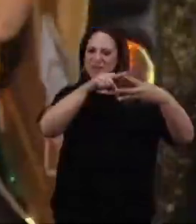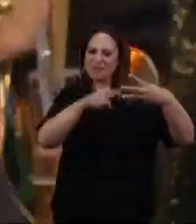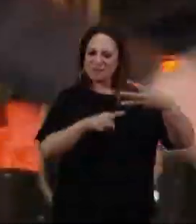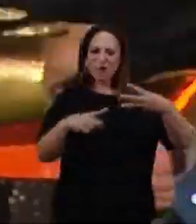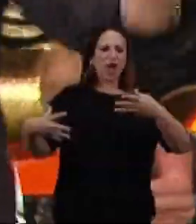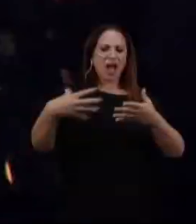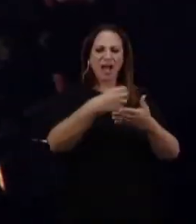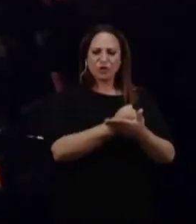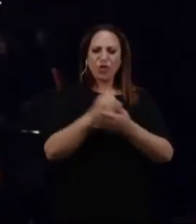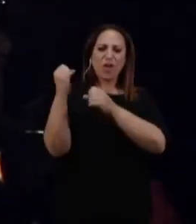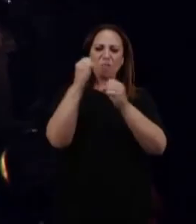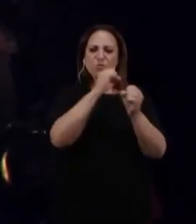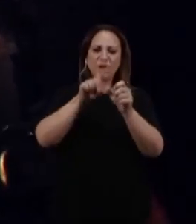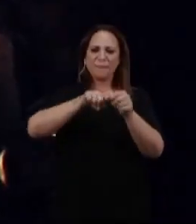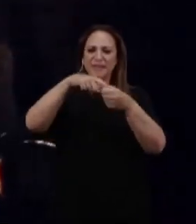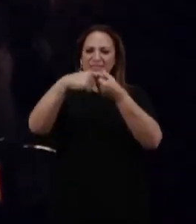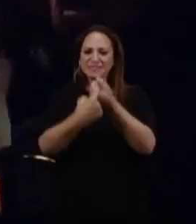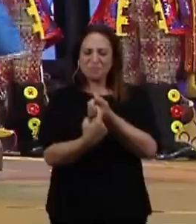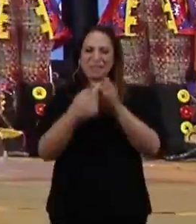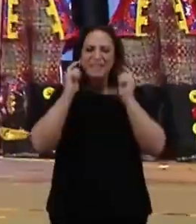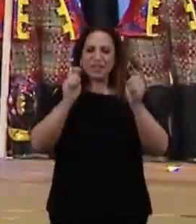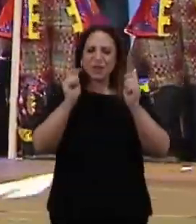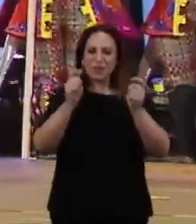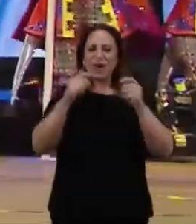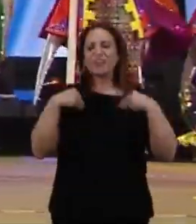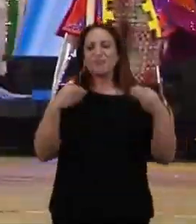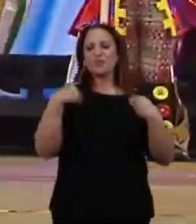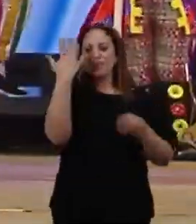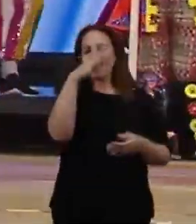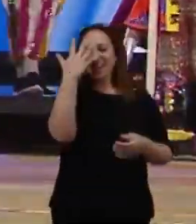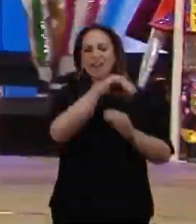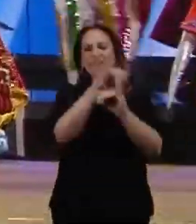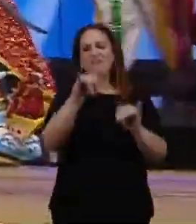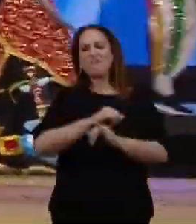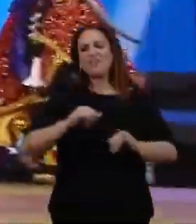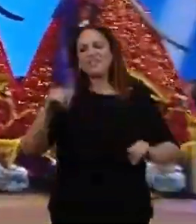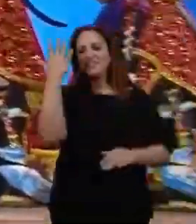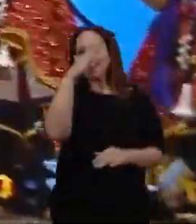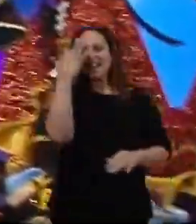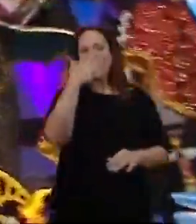participantes. Disfruten del carnaval, feliz carnaval, hasta siempre.